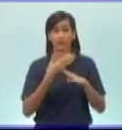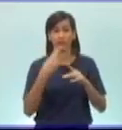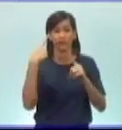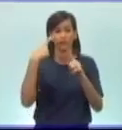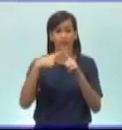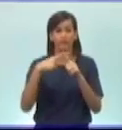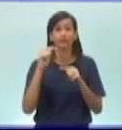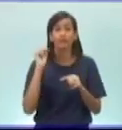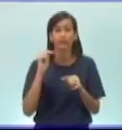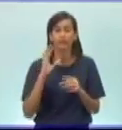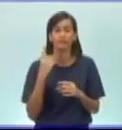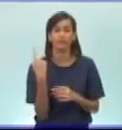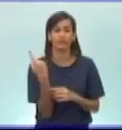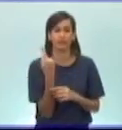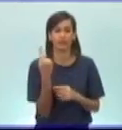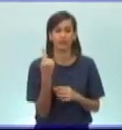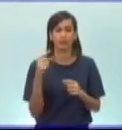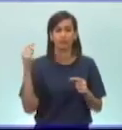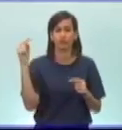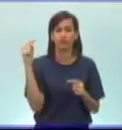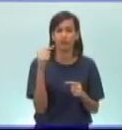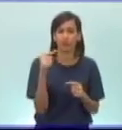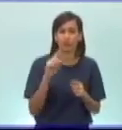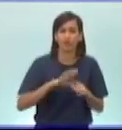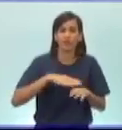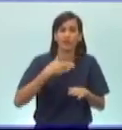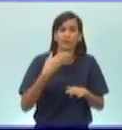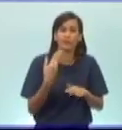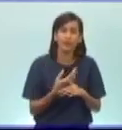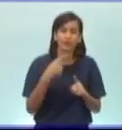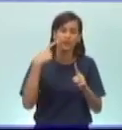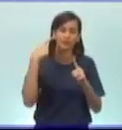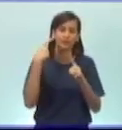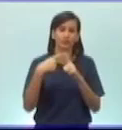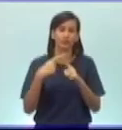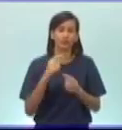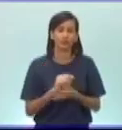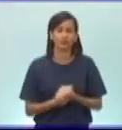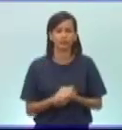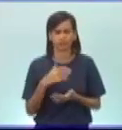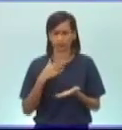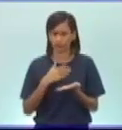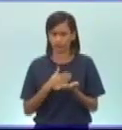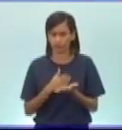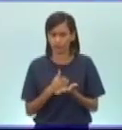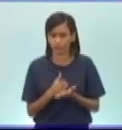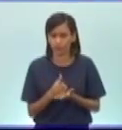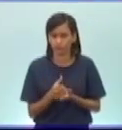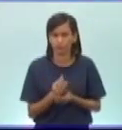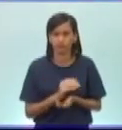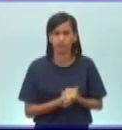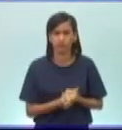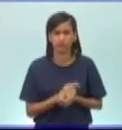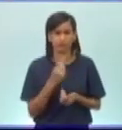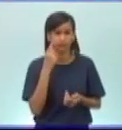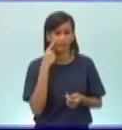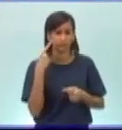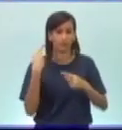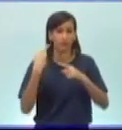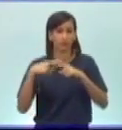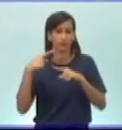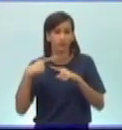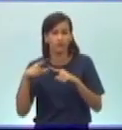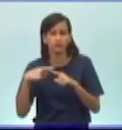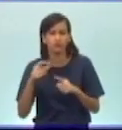primero sustraemos y después adicionamos. Sigamos entonces viendo otros ejemplos,